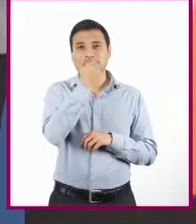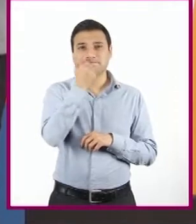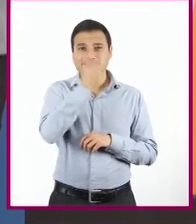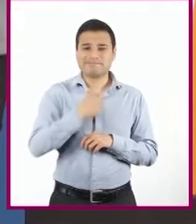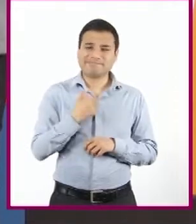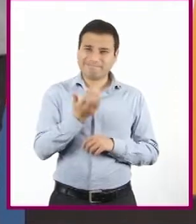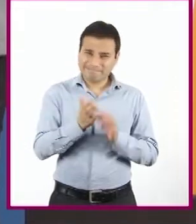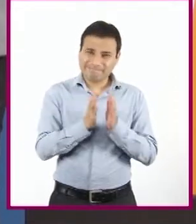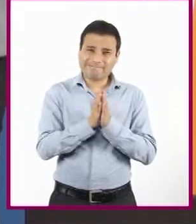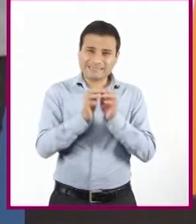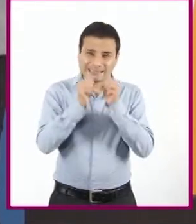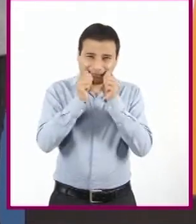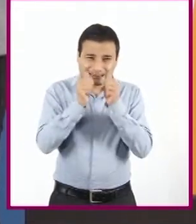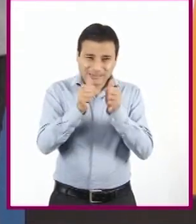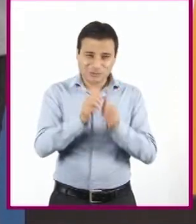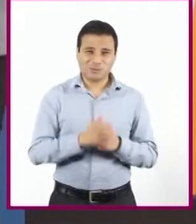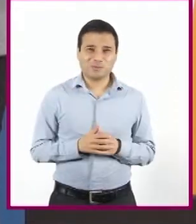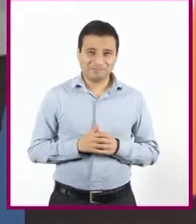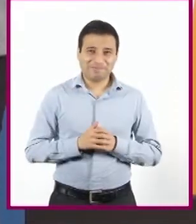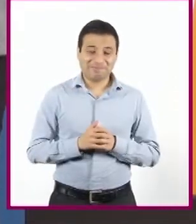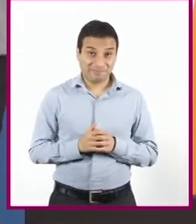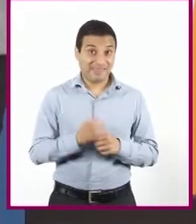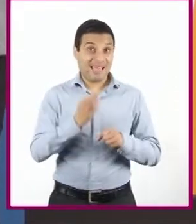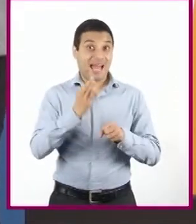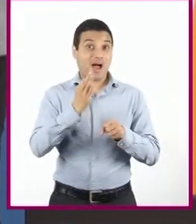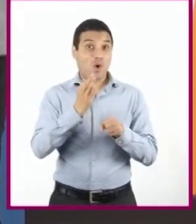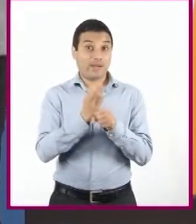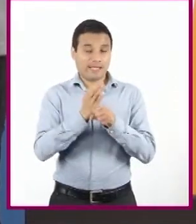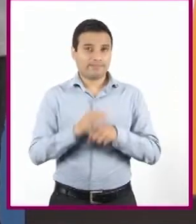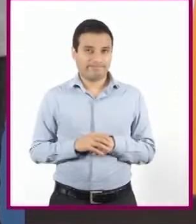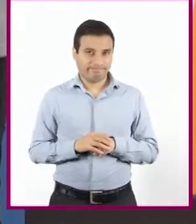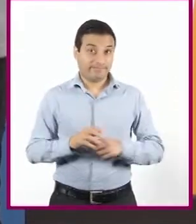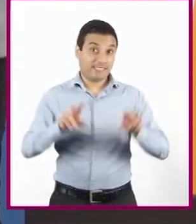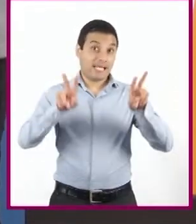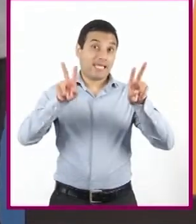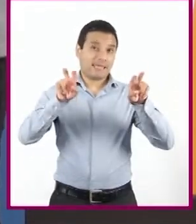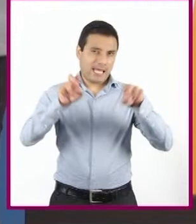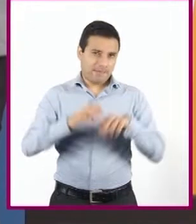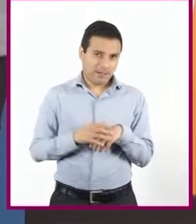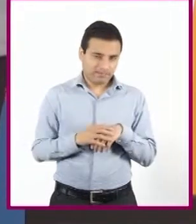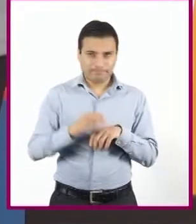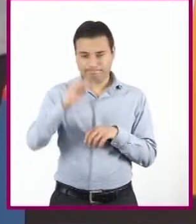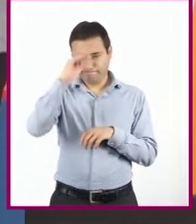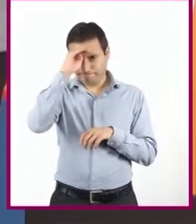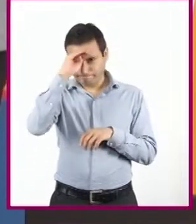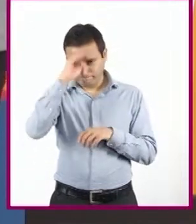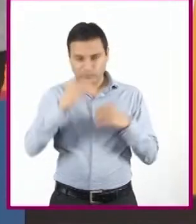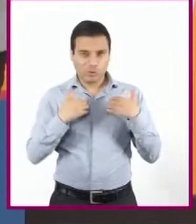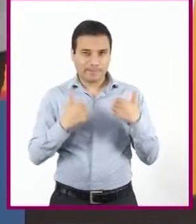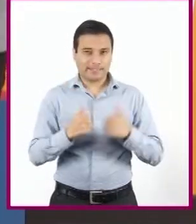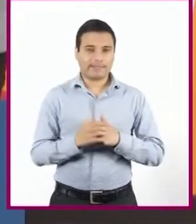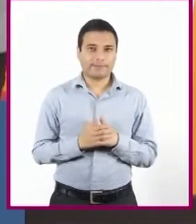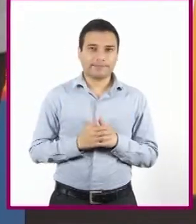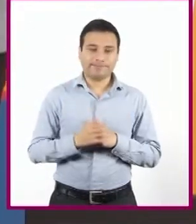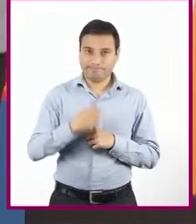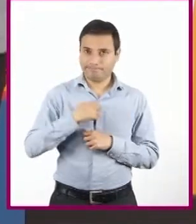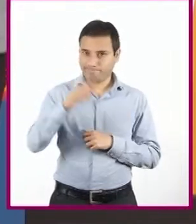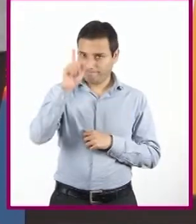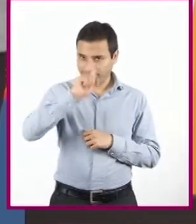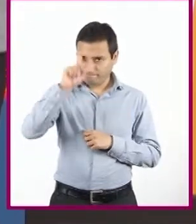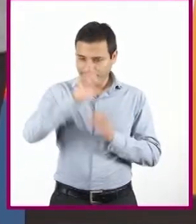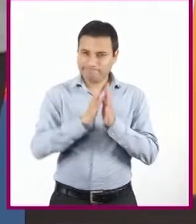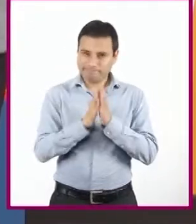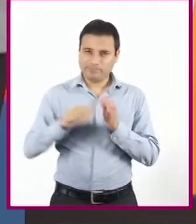estar atentas y atentos para reflexionar y comprender los planteamientos que vamos a estudiar. Les recomiendo hacer